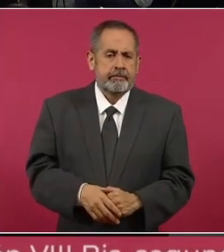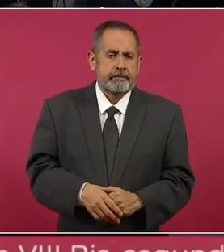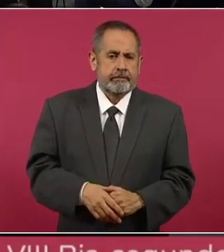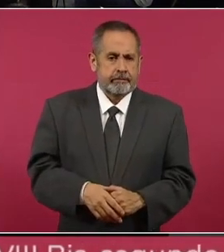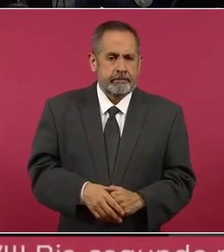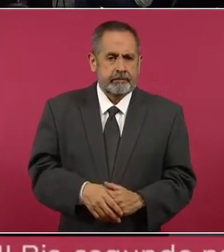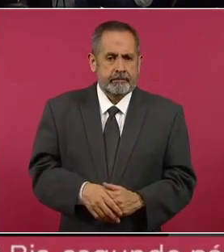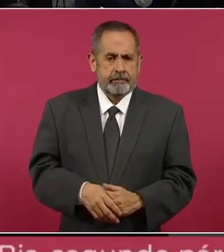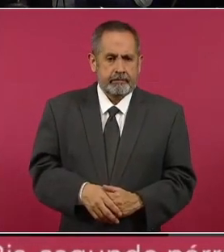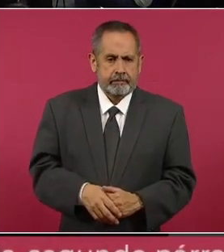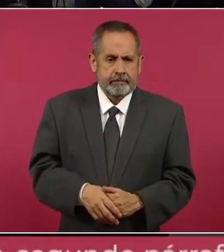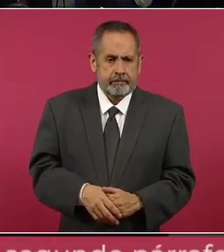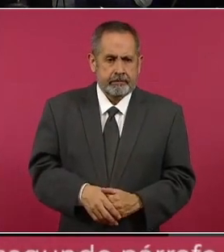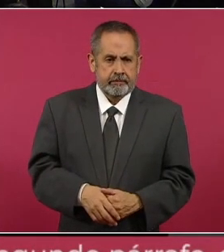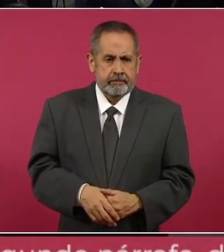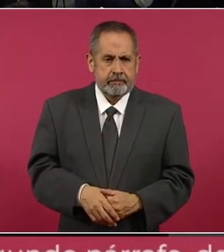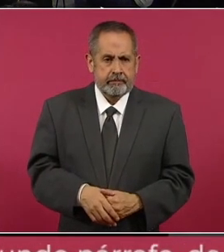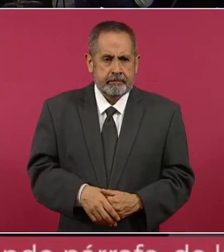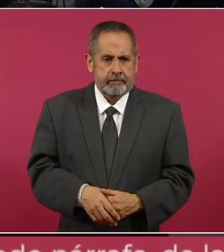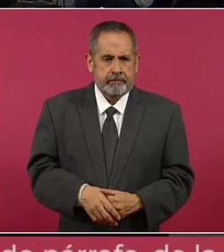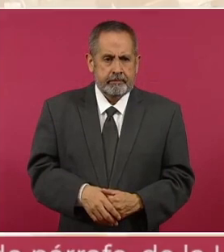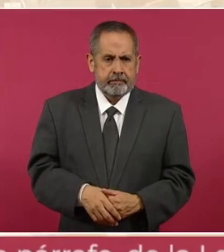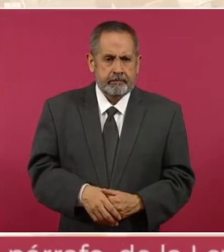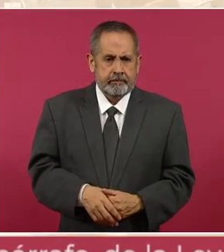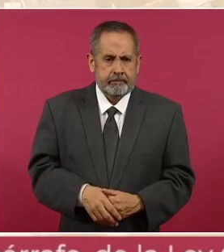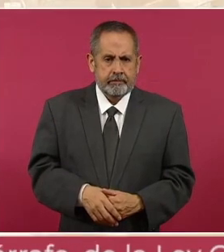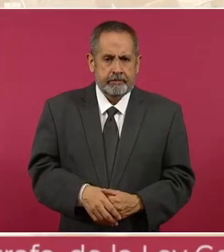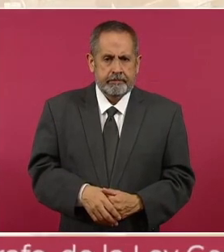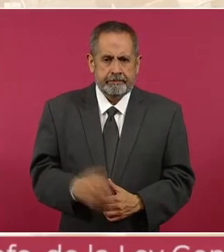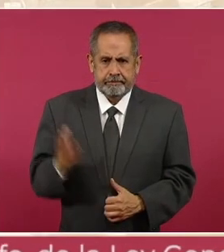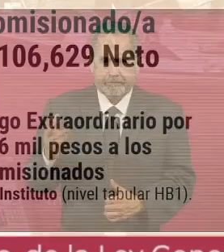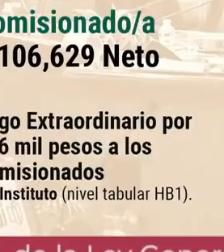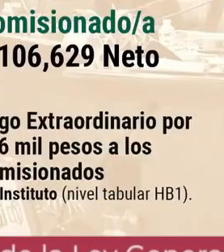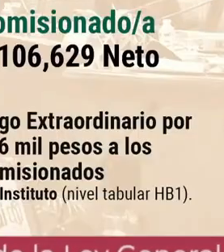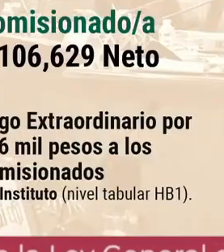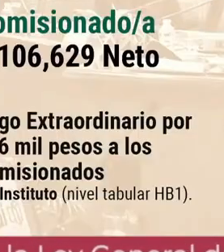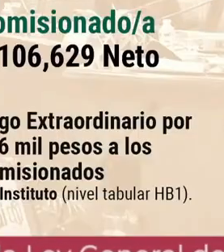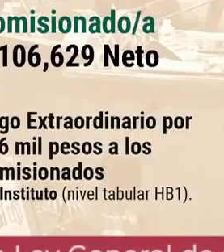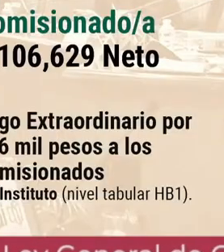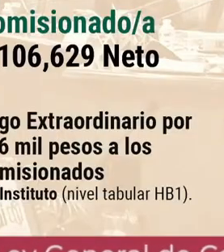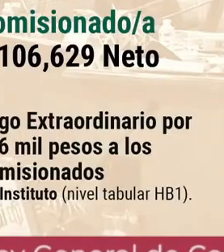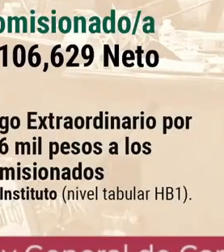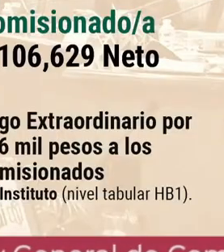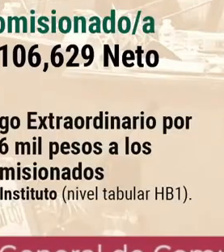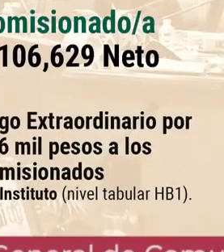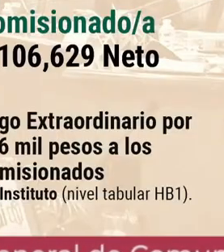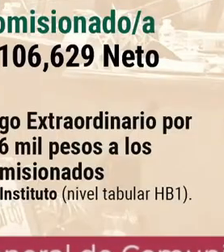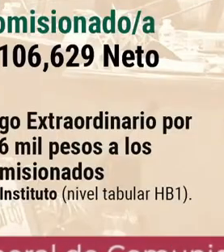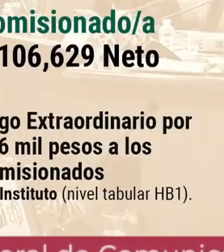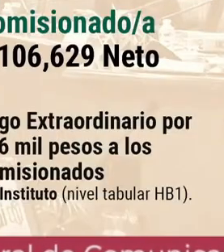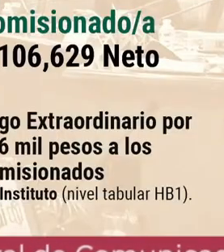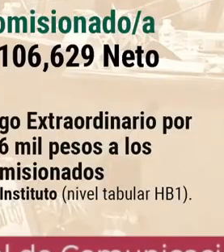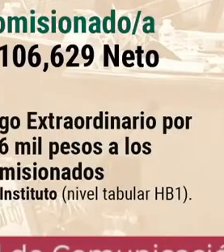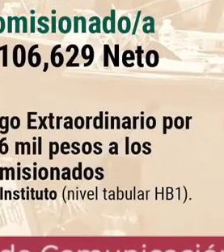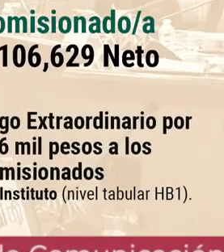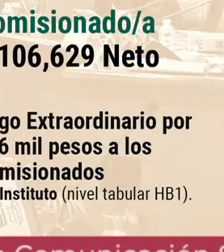106 mil netos, 156 mil millones brutos, pero reciben un bono de